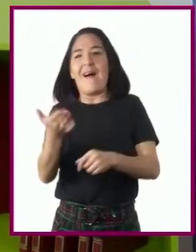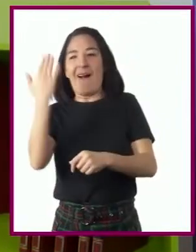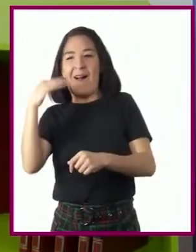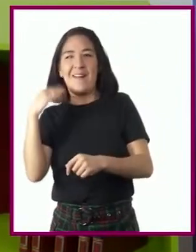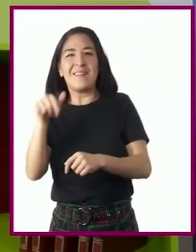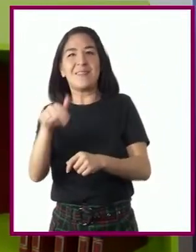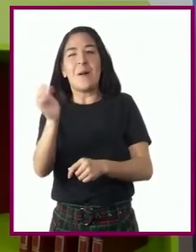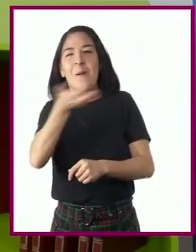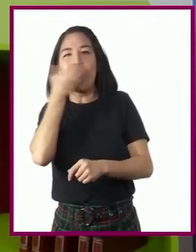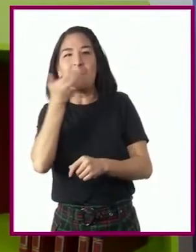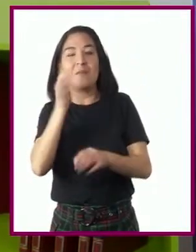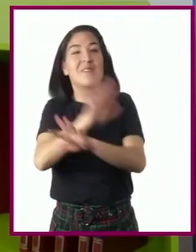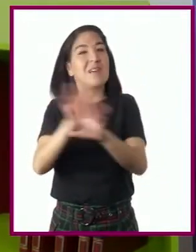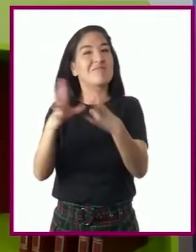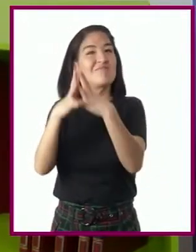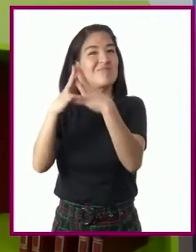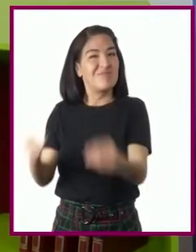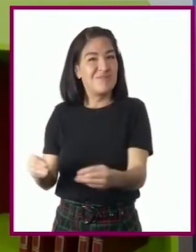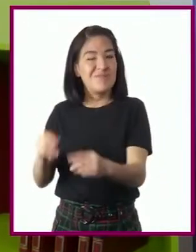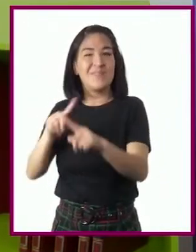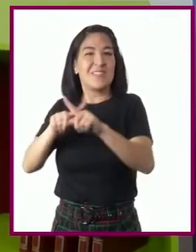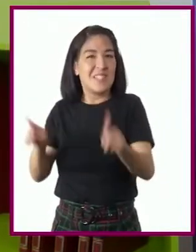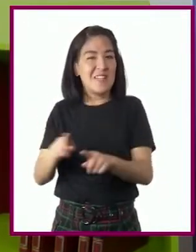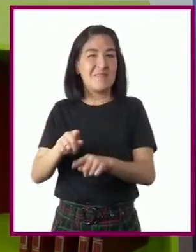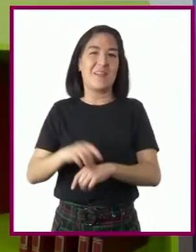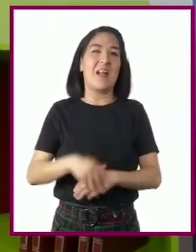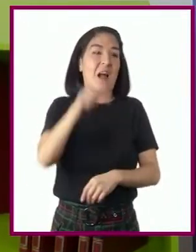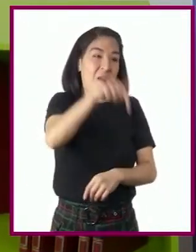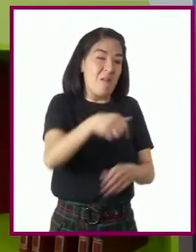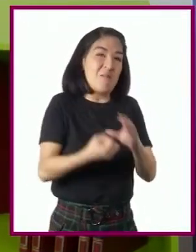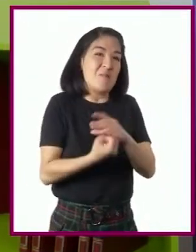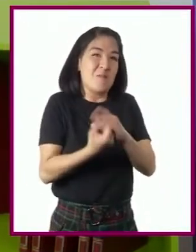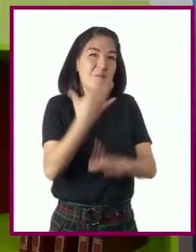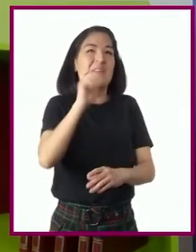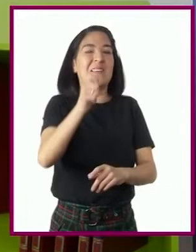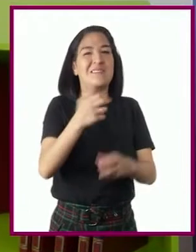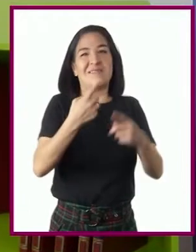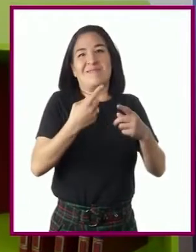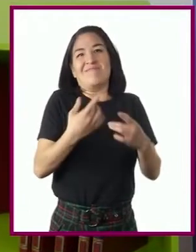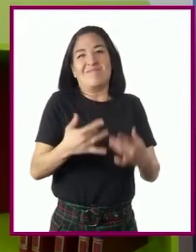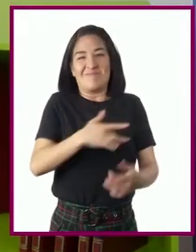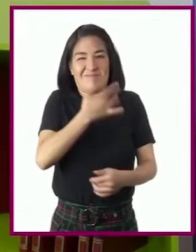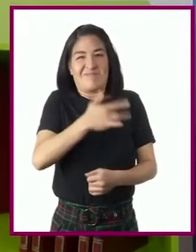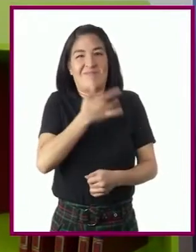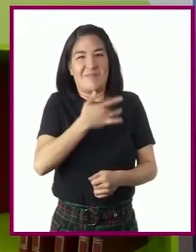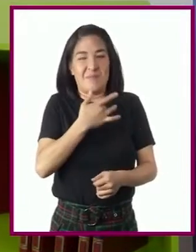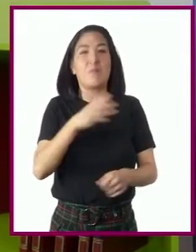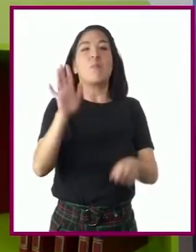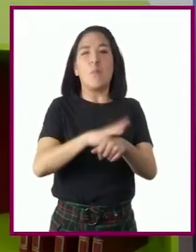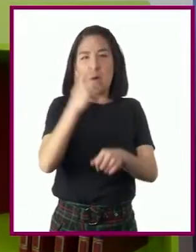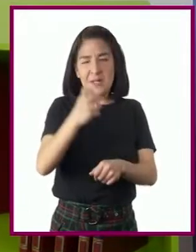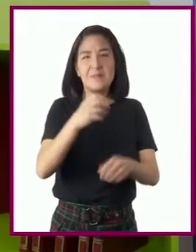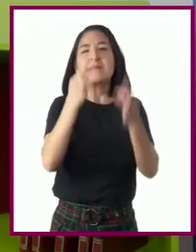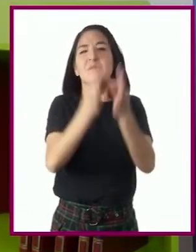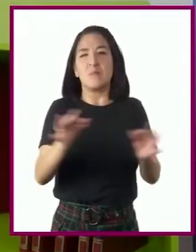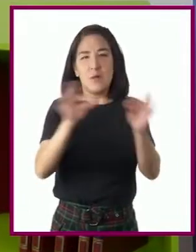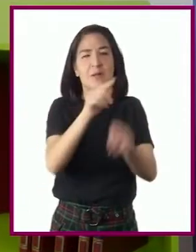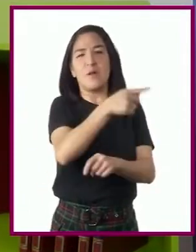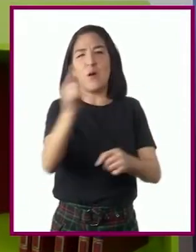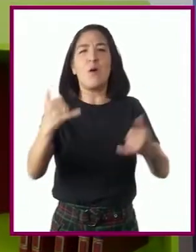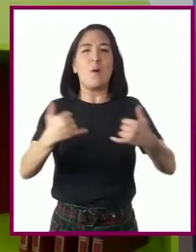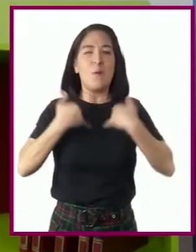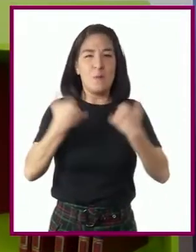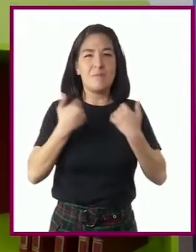todos compartimos y que hemos ido elaborando poco a poco. Me parece muy importante que las y los jóvenes nos hayan compartido